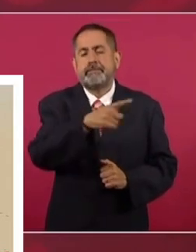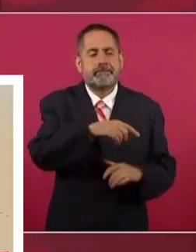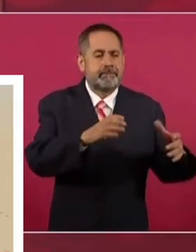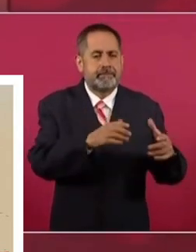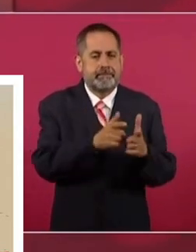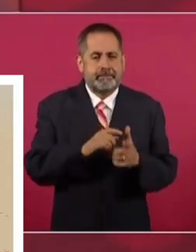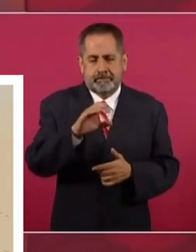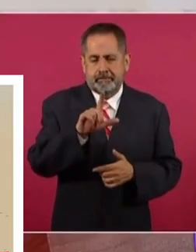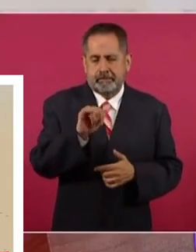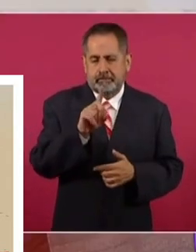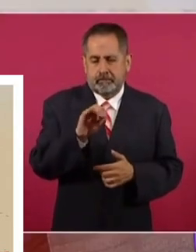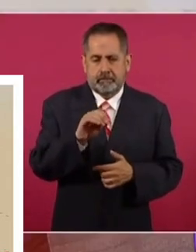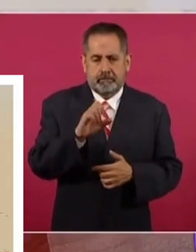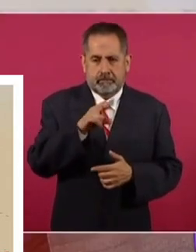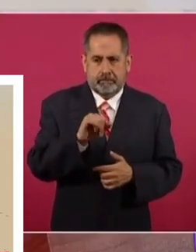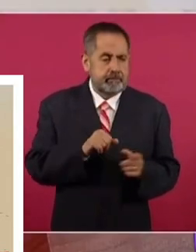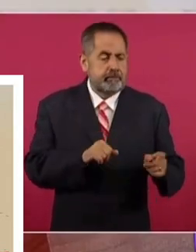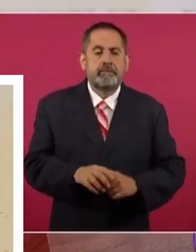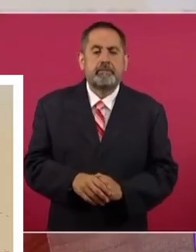d